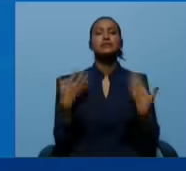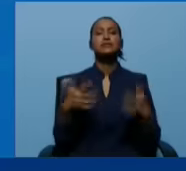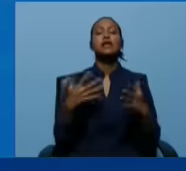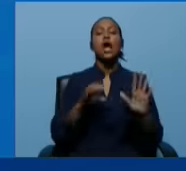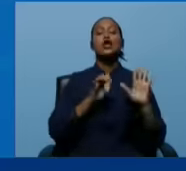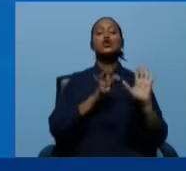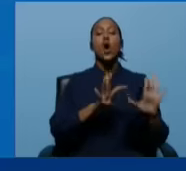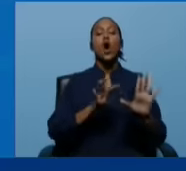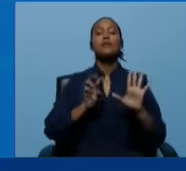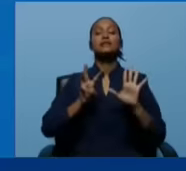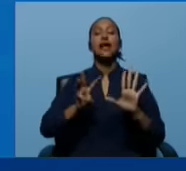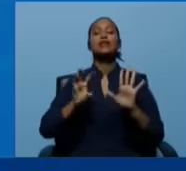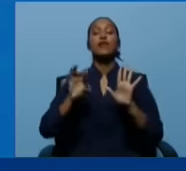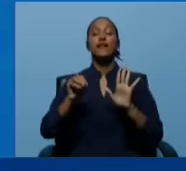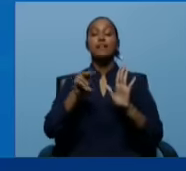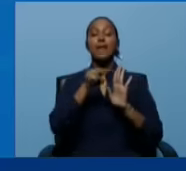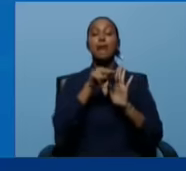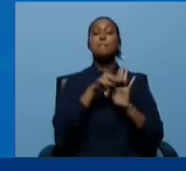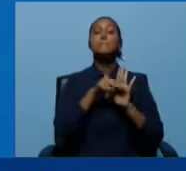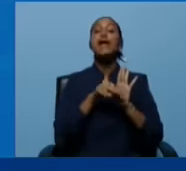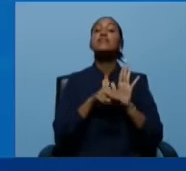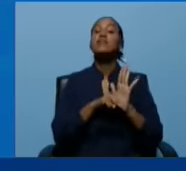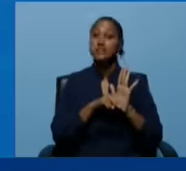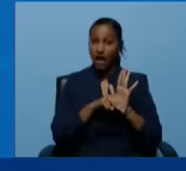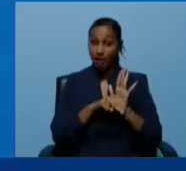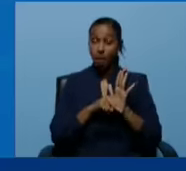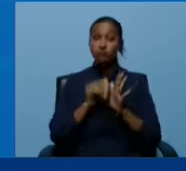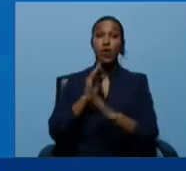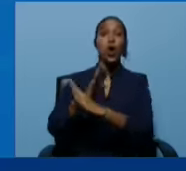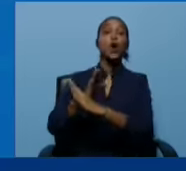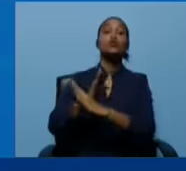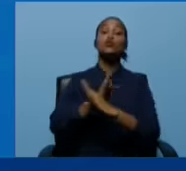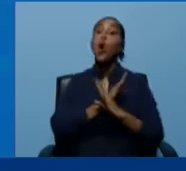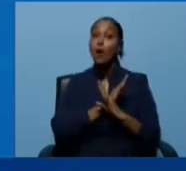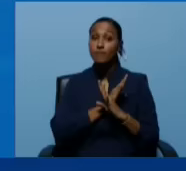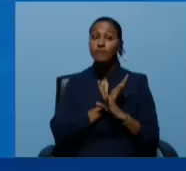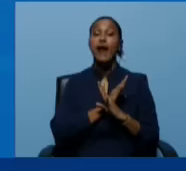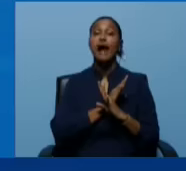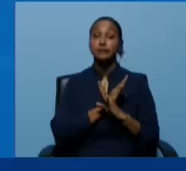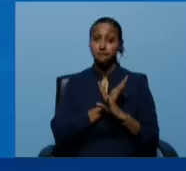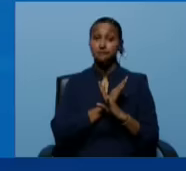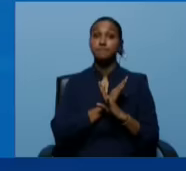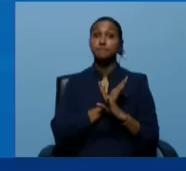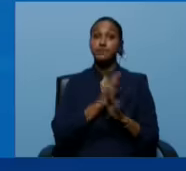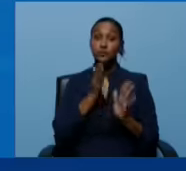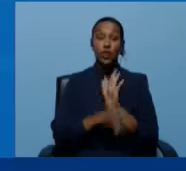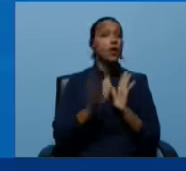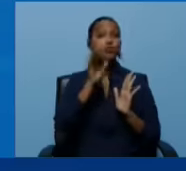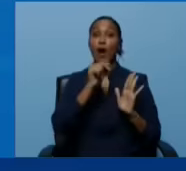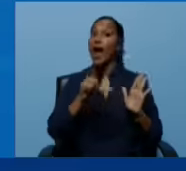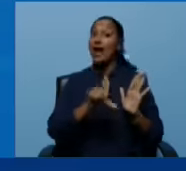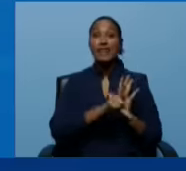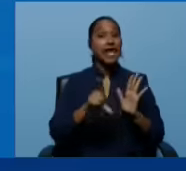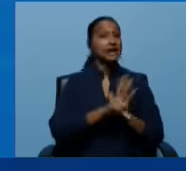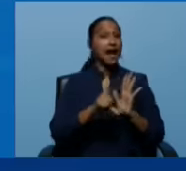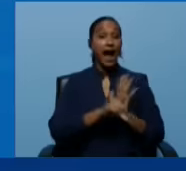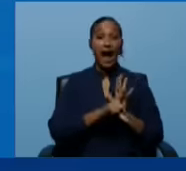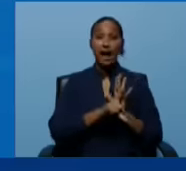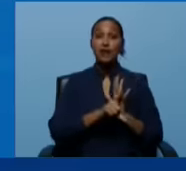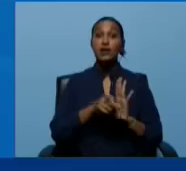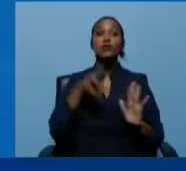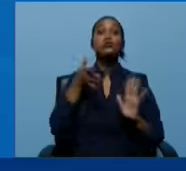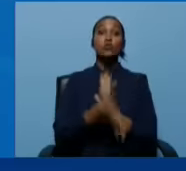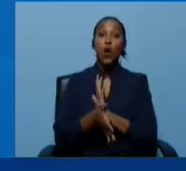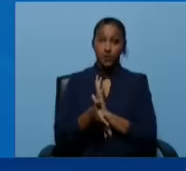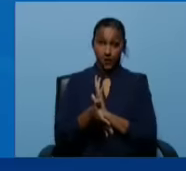930 medidas coercitivas unilaterales, extorsivas e ilegales, que pretendieron asfixiar la